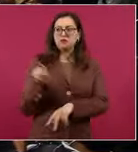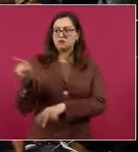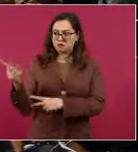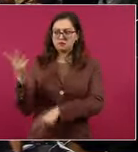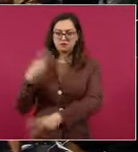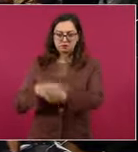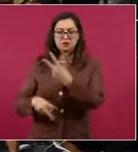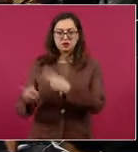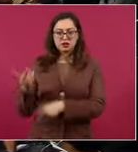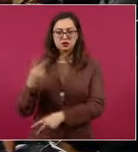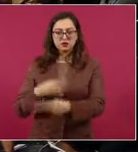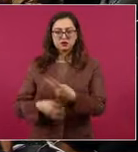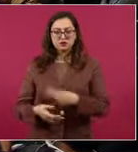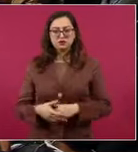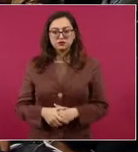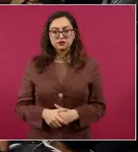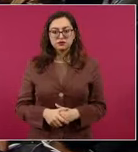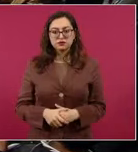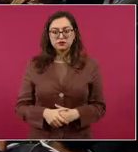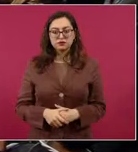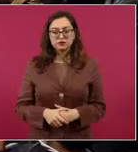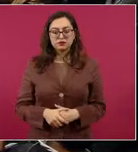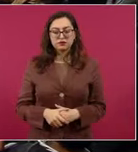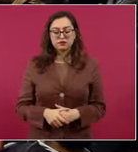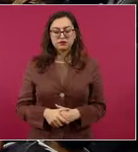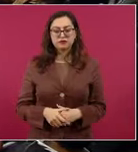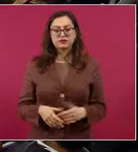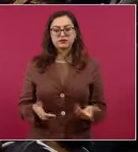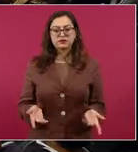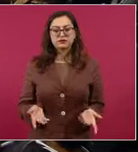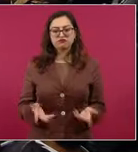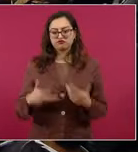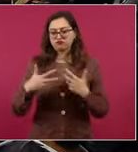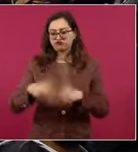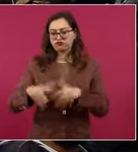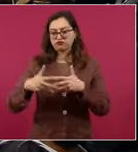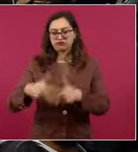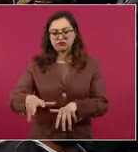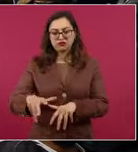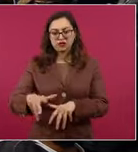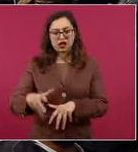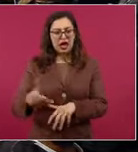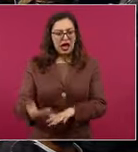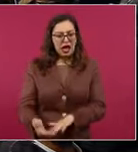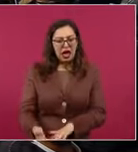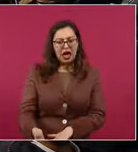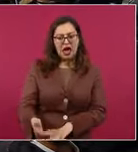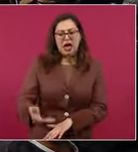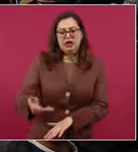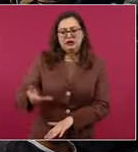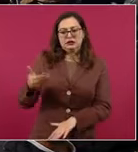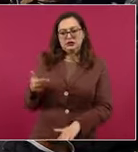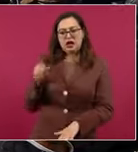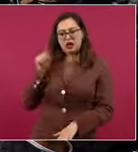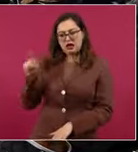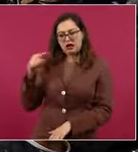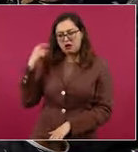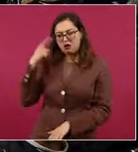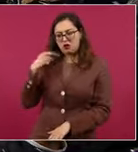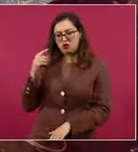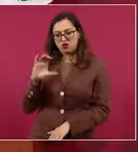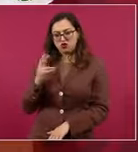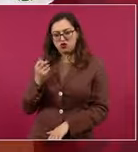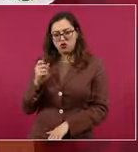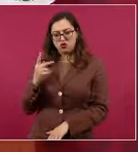Antes habíamos estado en Ayutla, Puebla, donde se firmó el Plan de Ayala, en